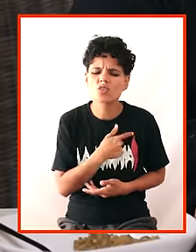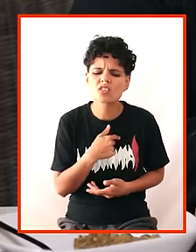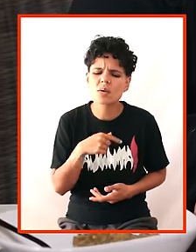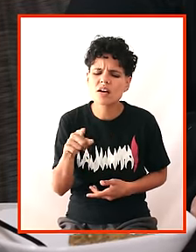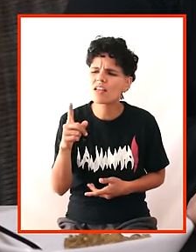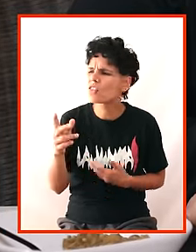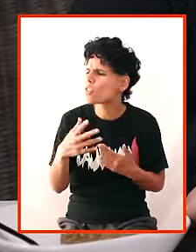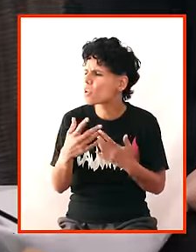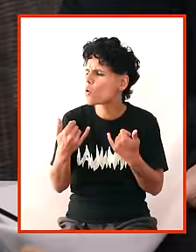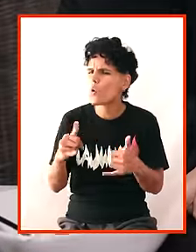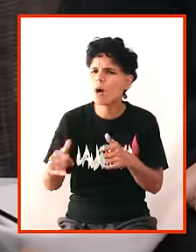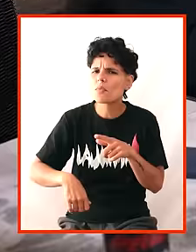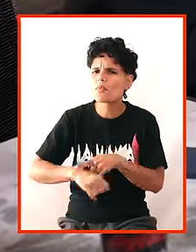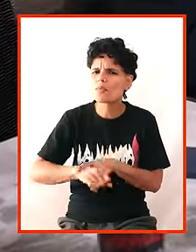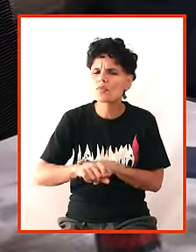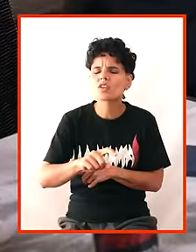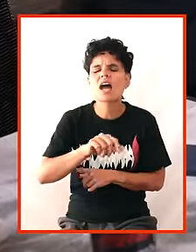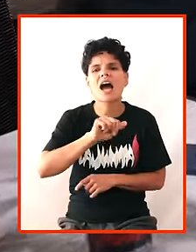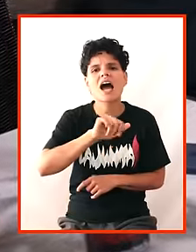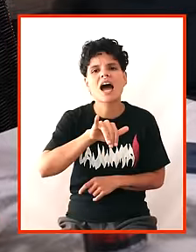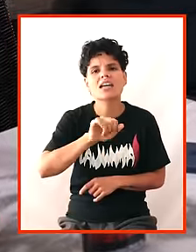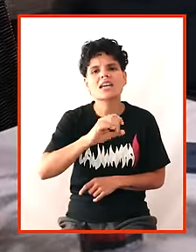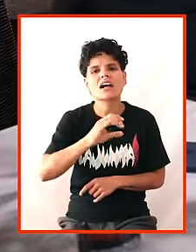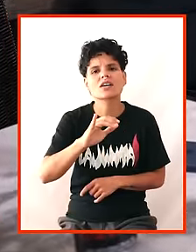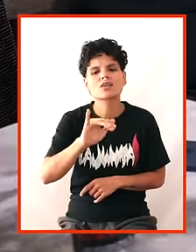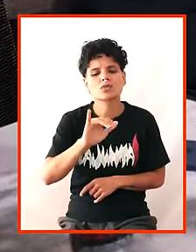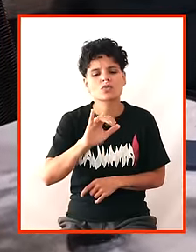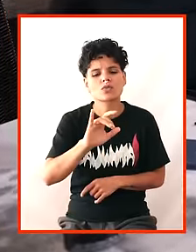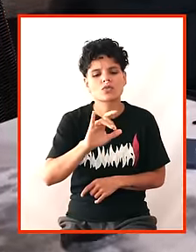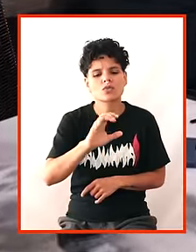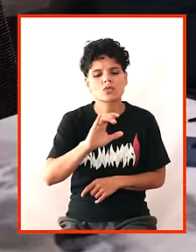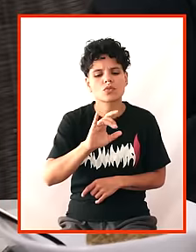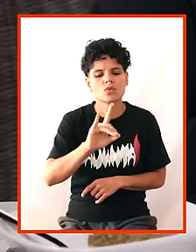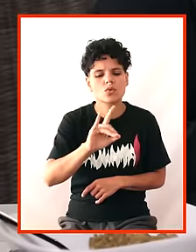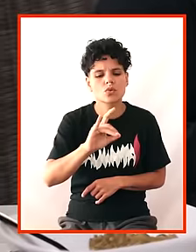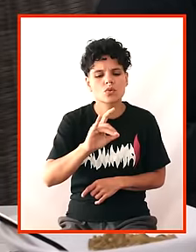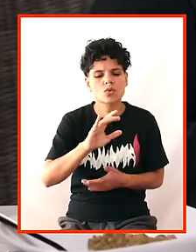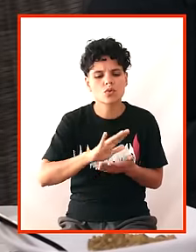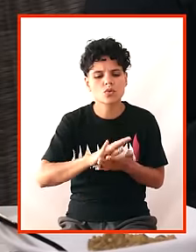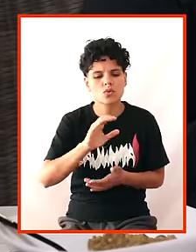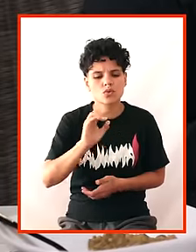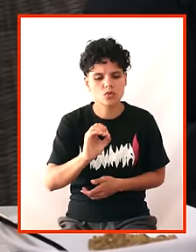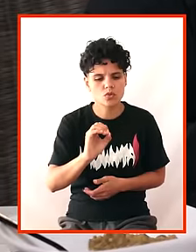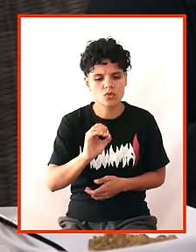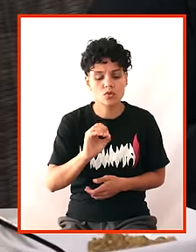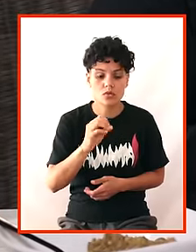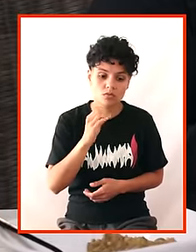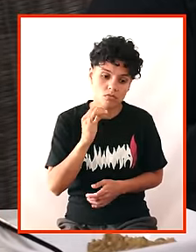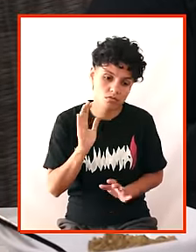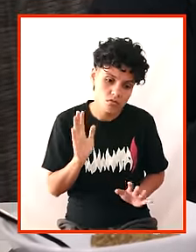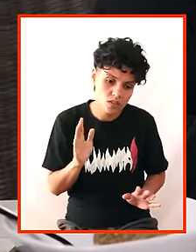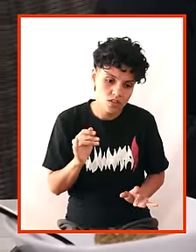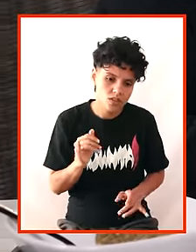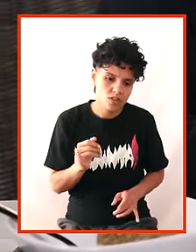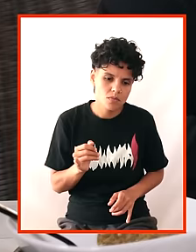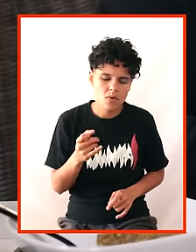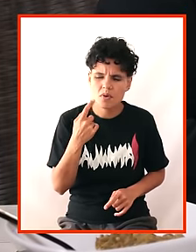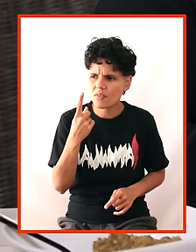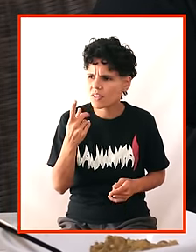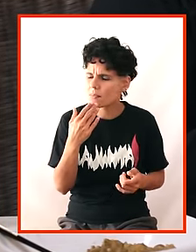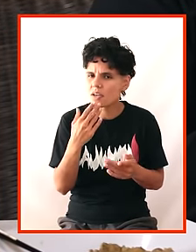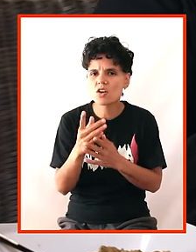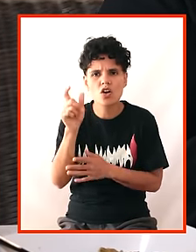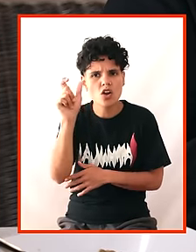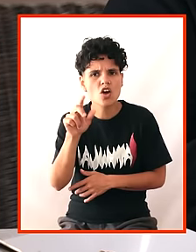Ayacucho. Ayacucho. Ayacucho. ¿Y han visto? ¿Volvió Rodrigo Santiago? Sí, bueno, Rodrigo Álvarez Santiago. Le vamos a mandar un